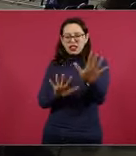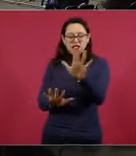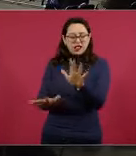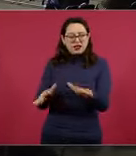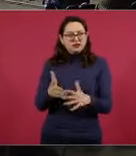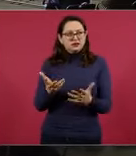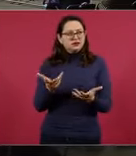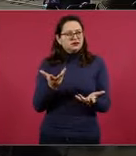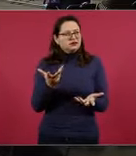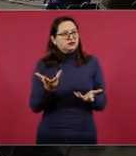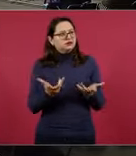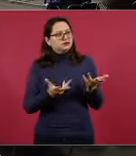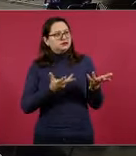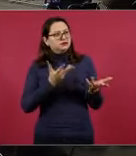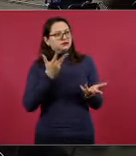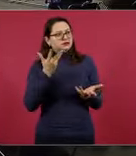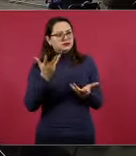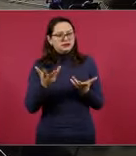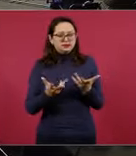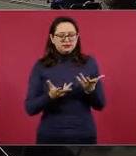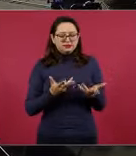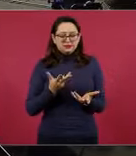y con